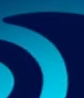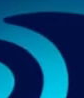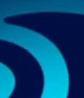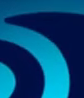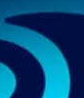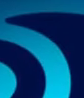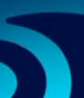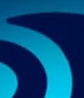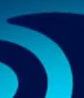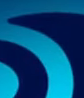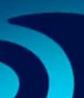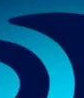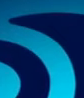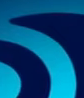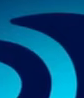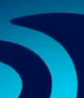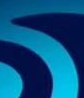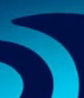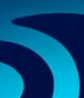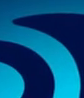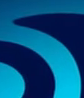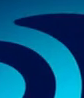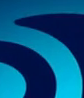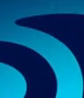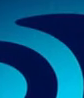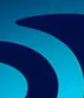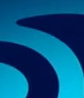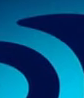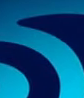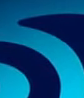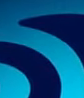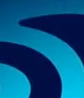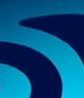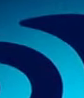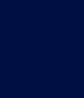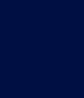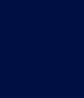casa.